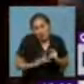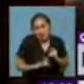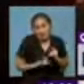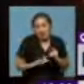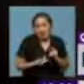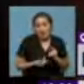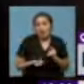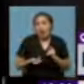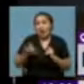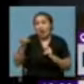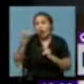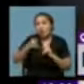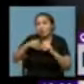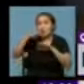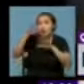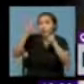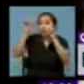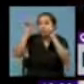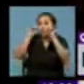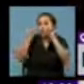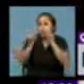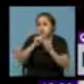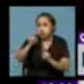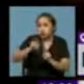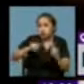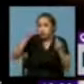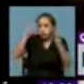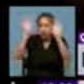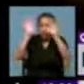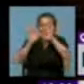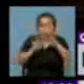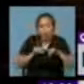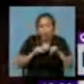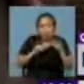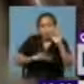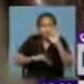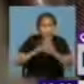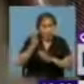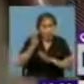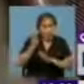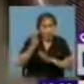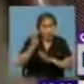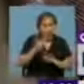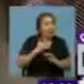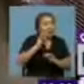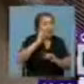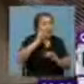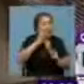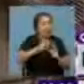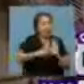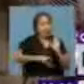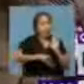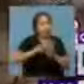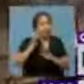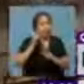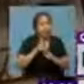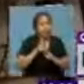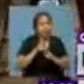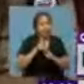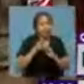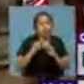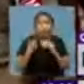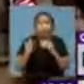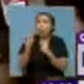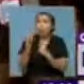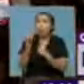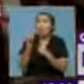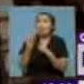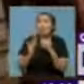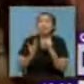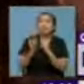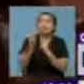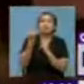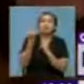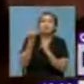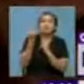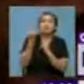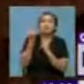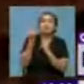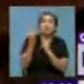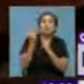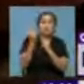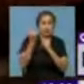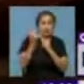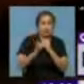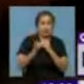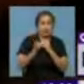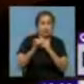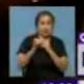0800-222-1002. Hay una tormenta y tenés que ir desde acá. /salud. ¿Pasó varias veces eso? Y